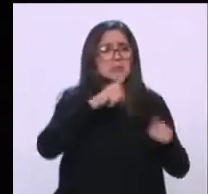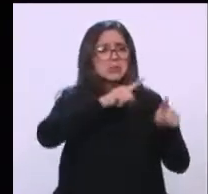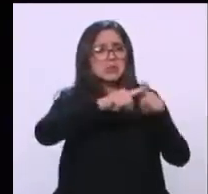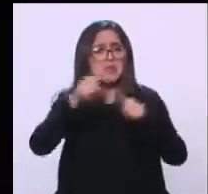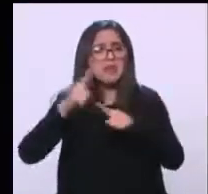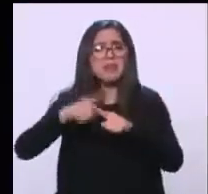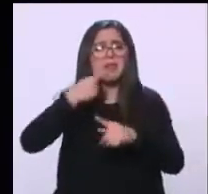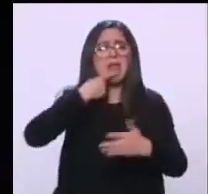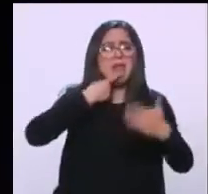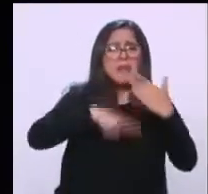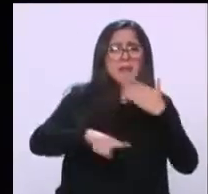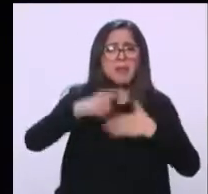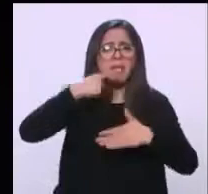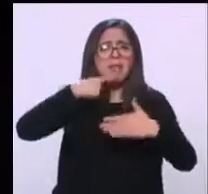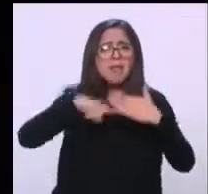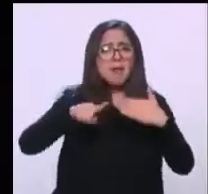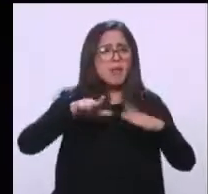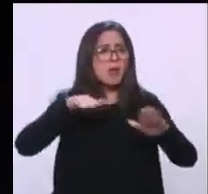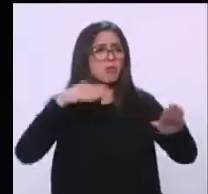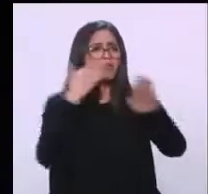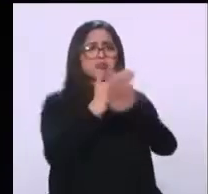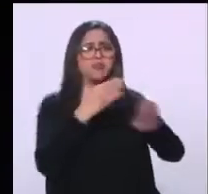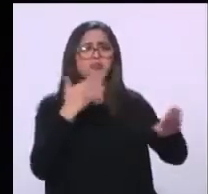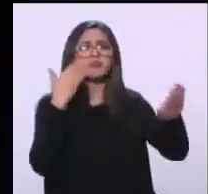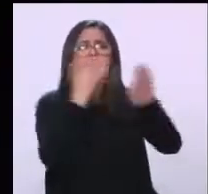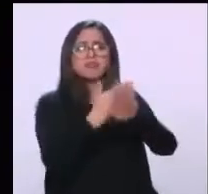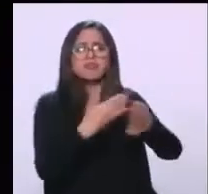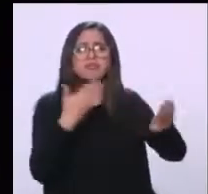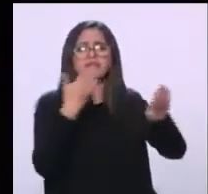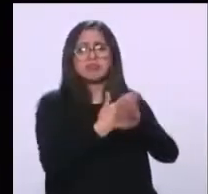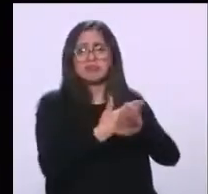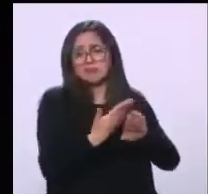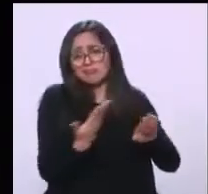volcado hacia una figura presidencial muy fuerte y que sí,